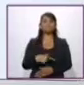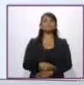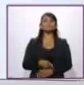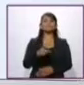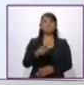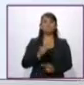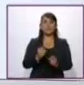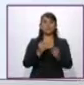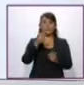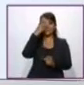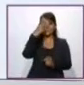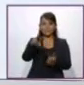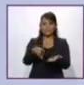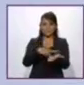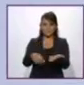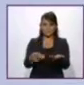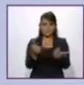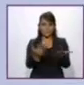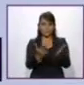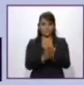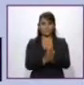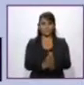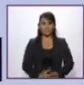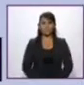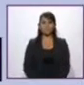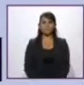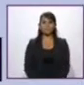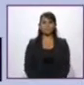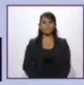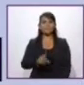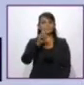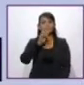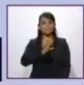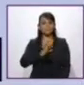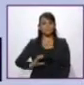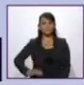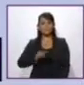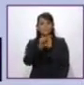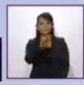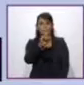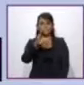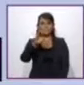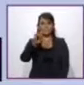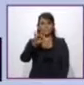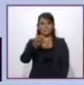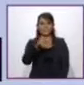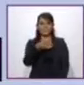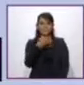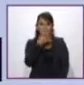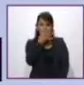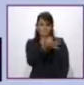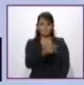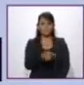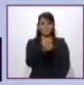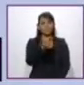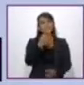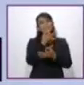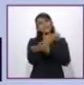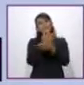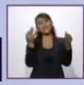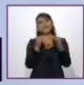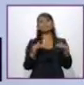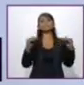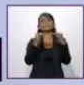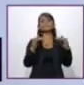de Fuerza por México. Adelante, candidato. Candidata Celia, yo le quiero mencionar, usted dice de igualdad, pero